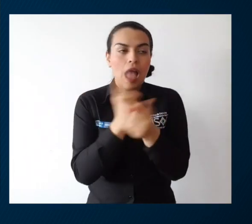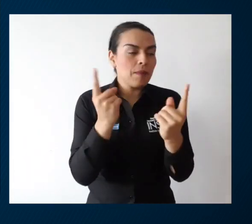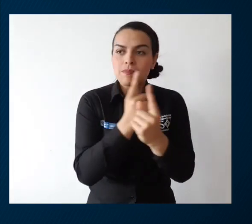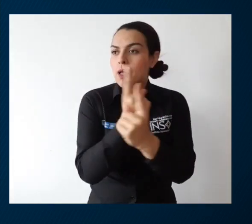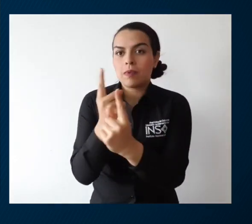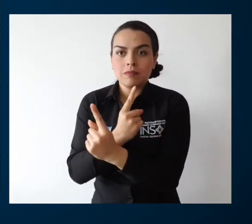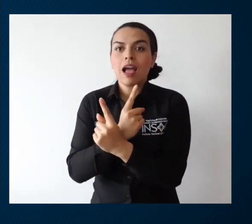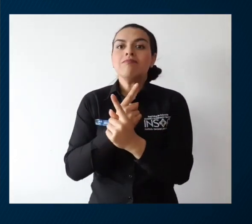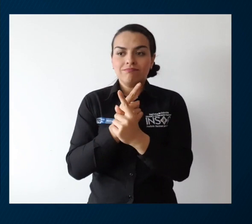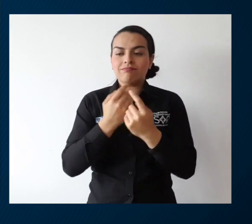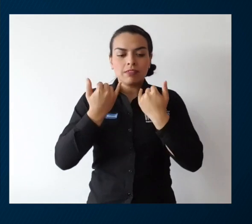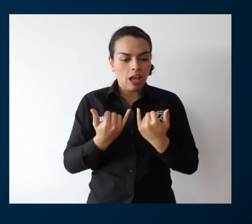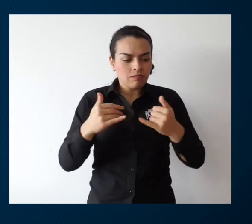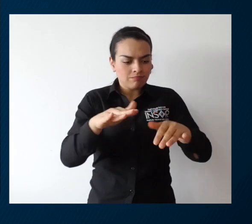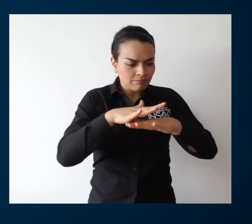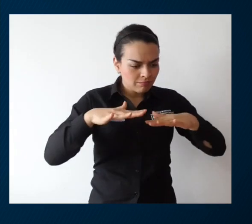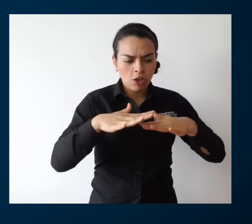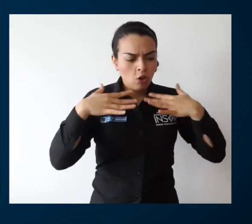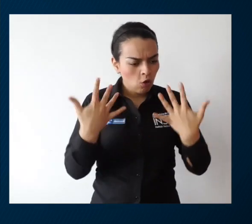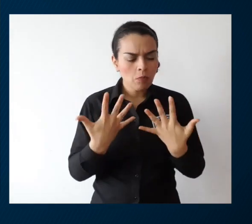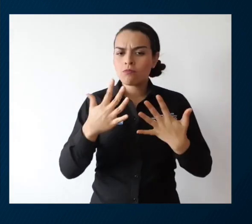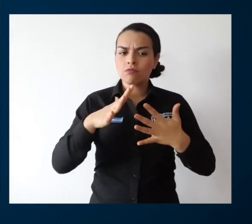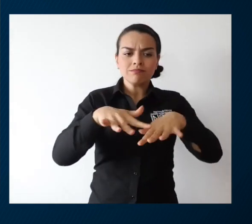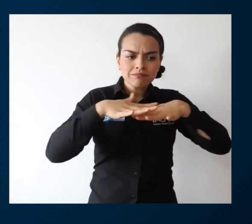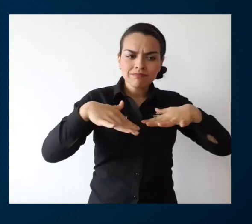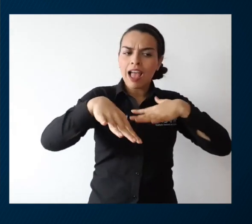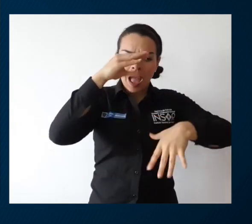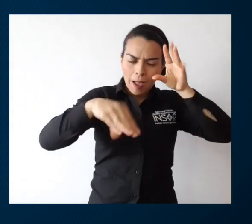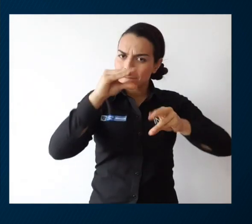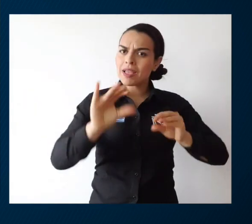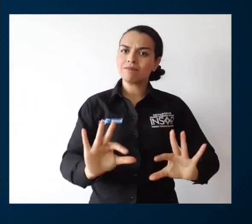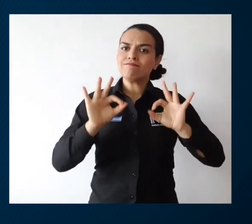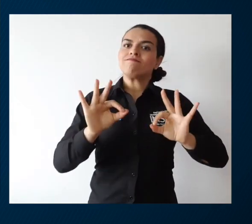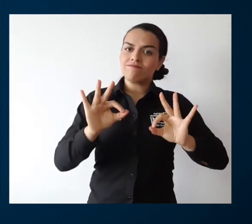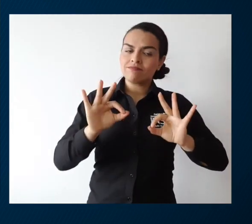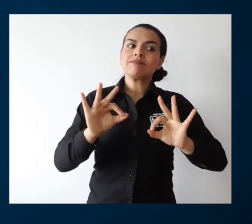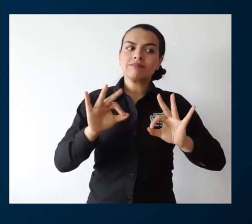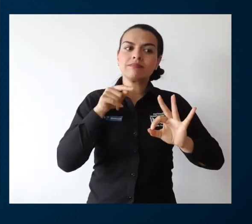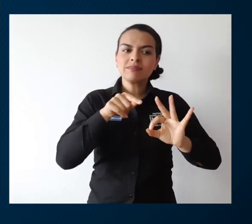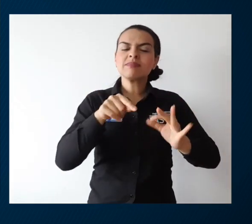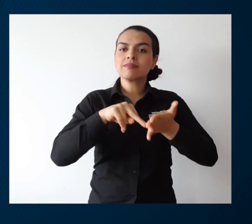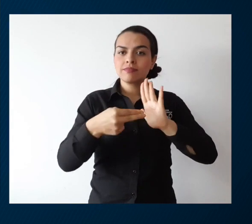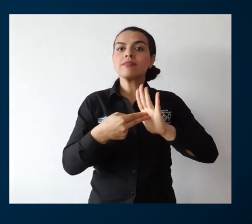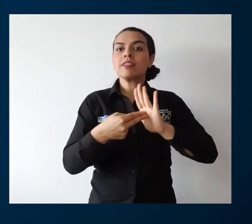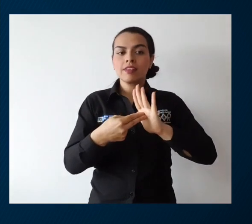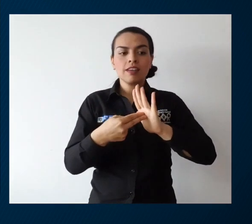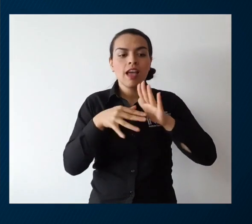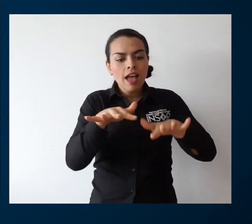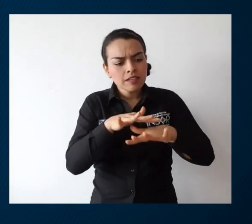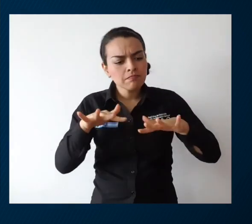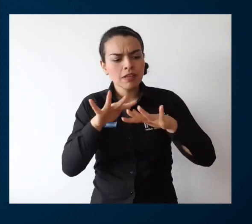En educación, a lugares para convertirse en nuevos ambientes de aprendizaje y convertirse o identificarse